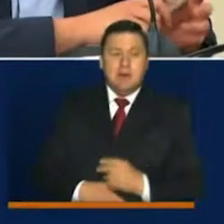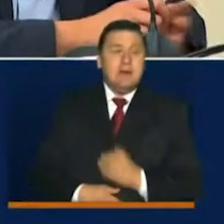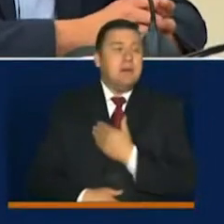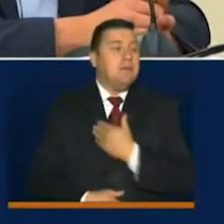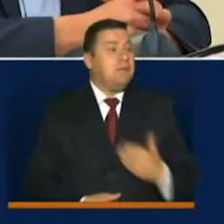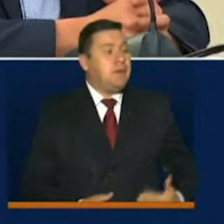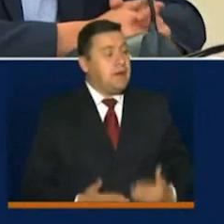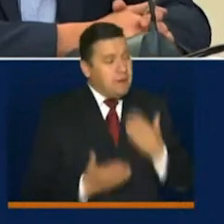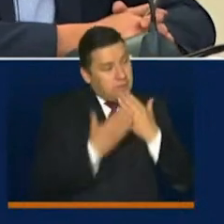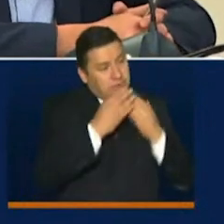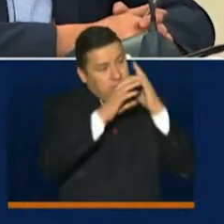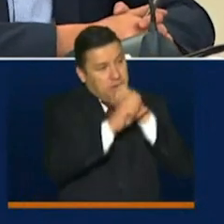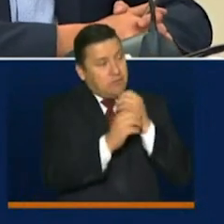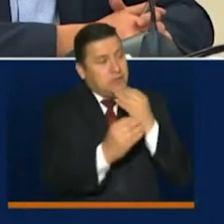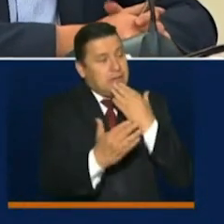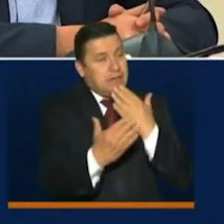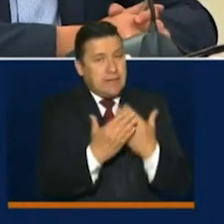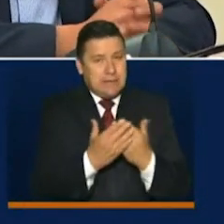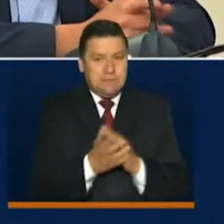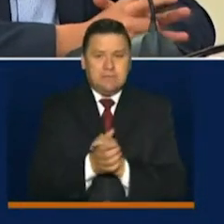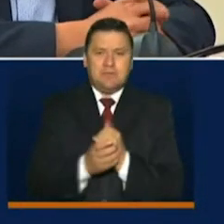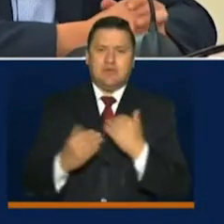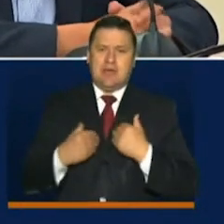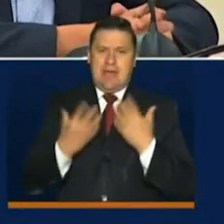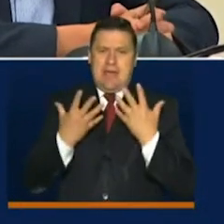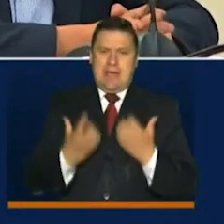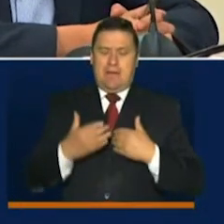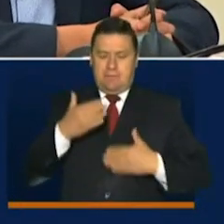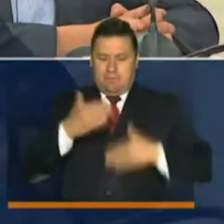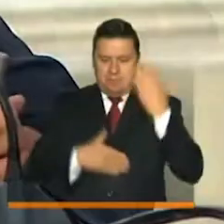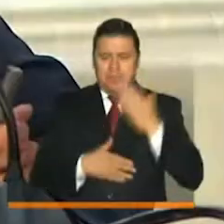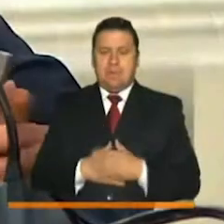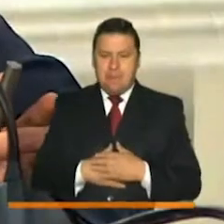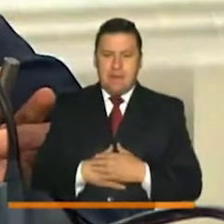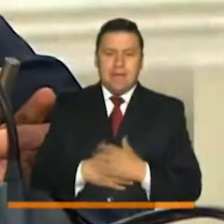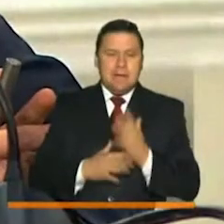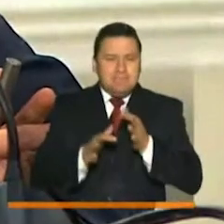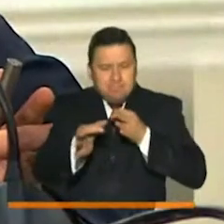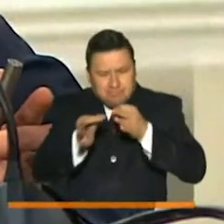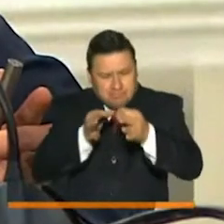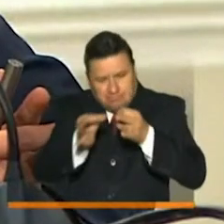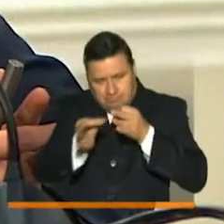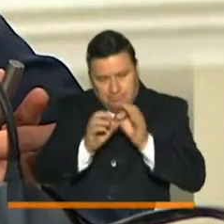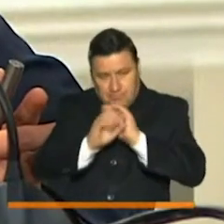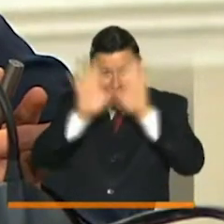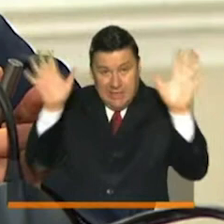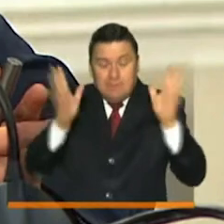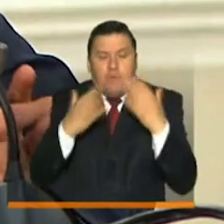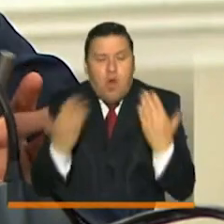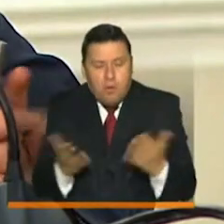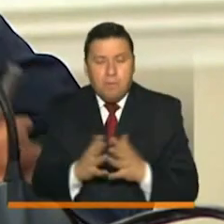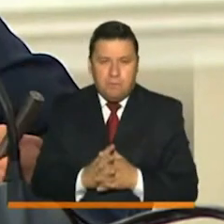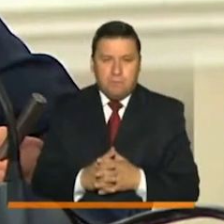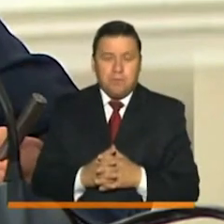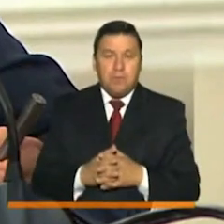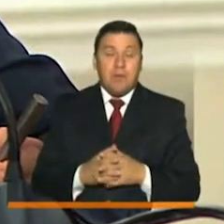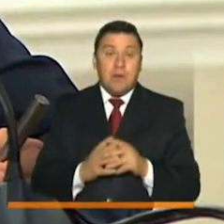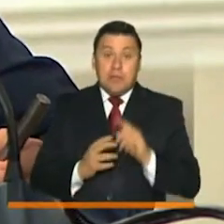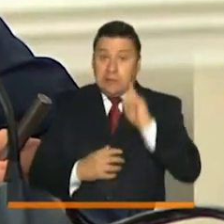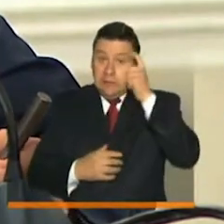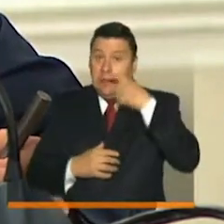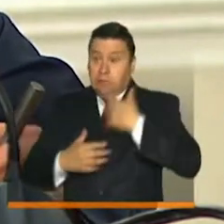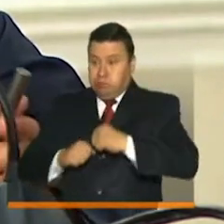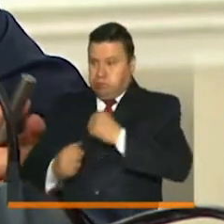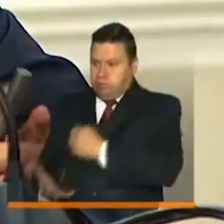Presidente, buenas noches y muchas gracias. Yo quisiera arrancar por explicar el aporte que está haciendo el